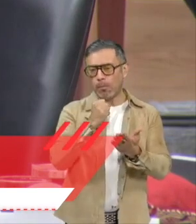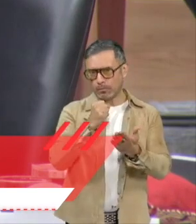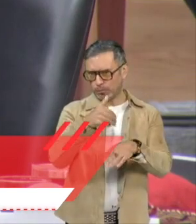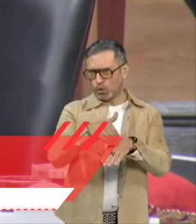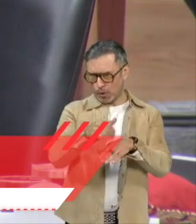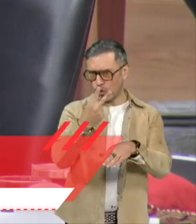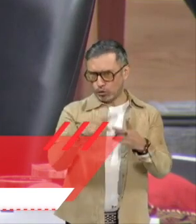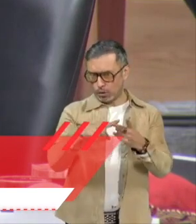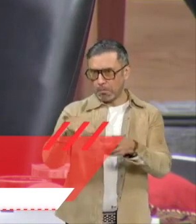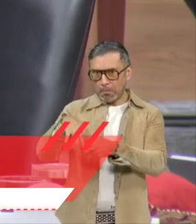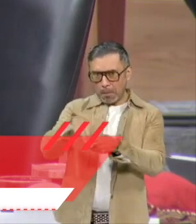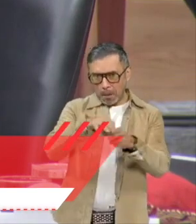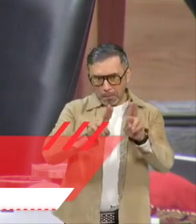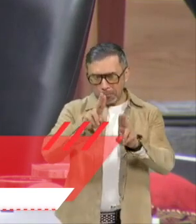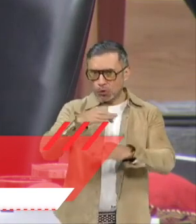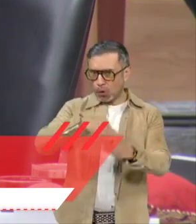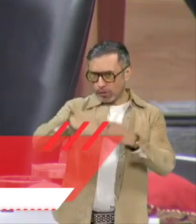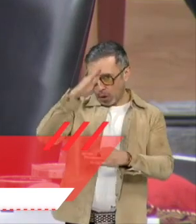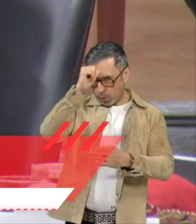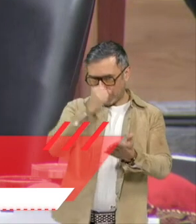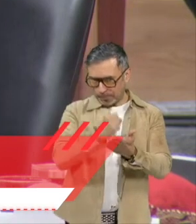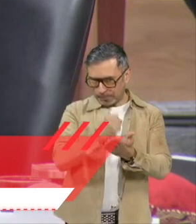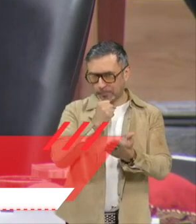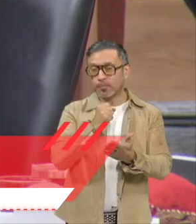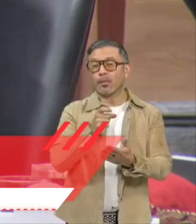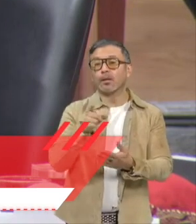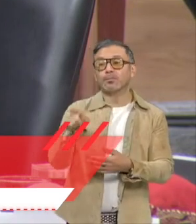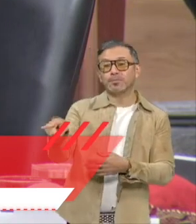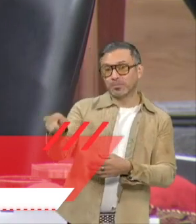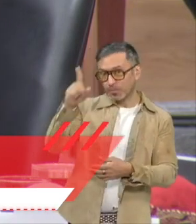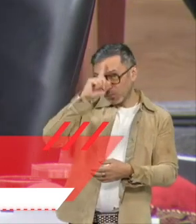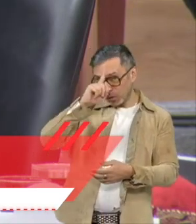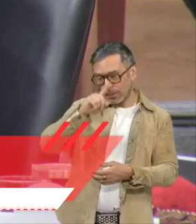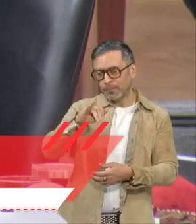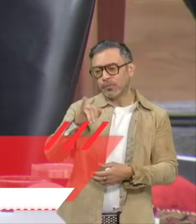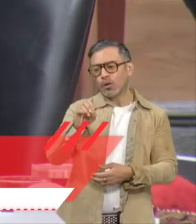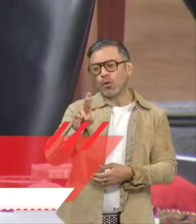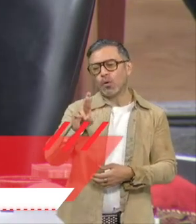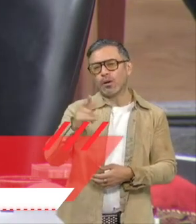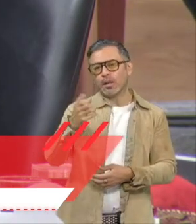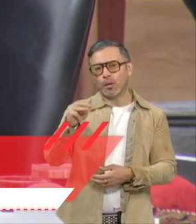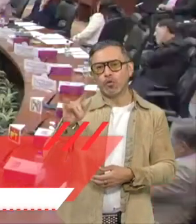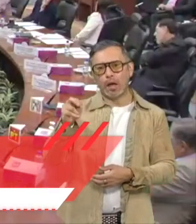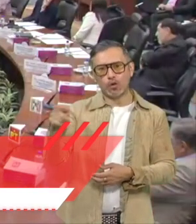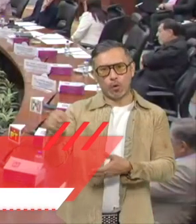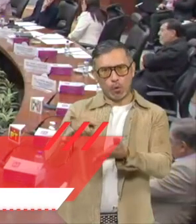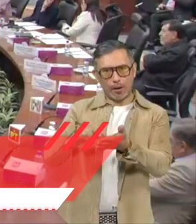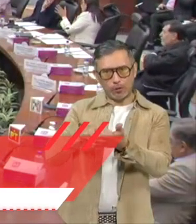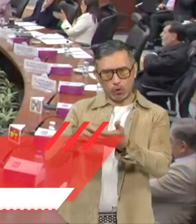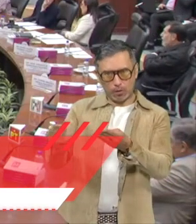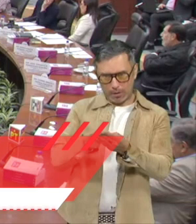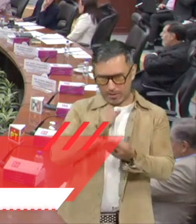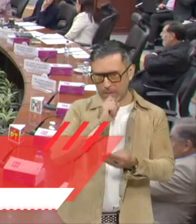públicos y la violación a los principios de neutralidad Imparcial I alidad y equidad en la contienda electoral derivado de los